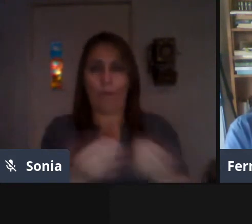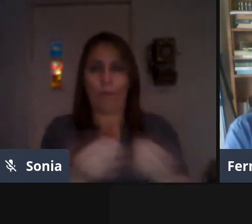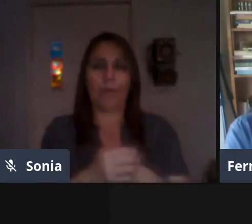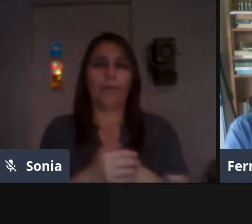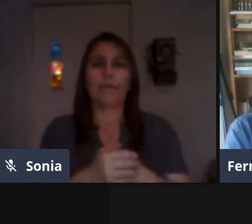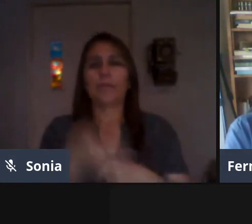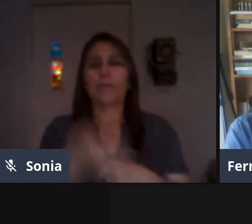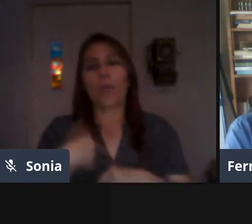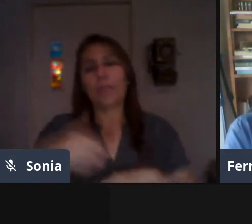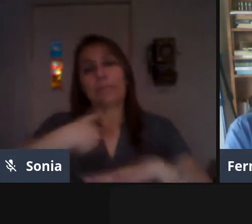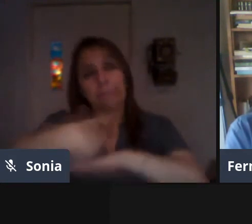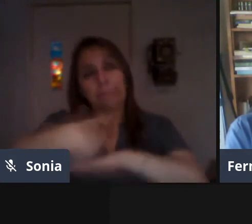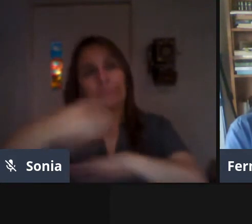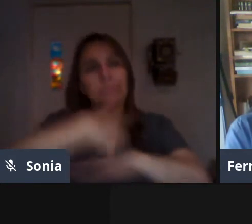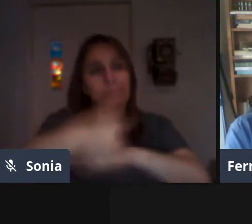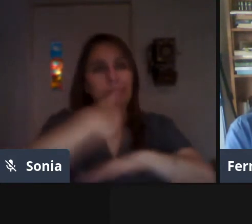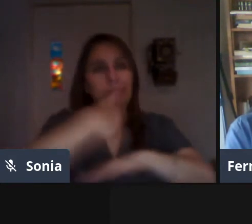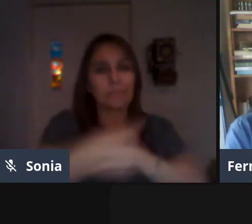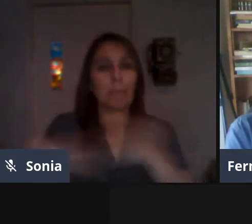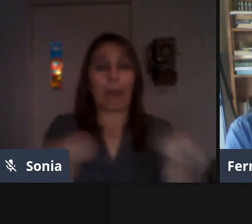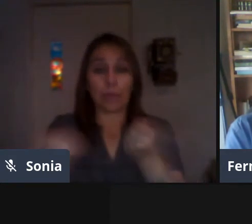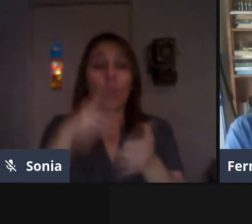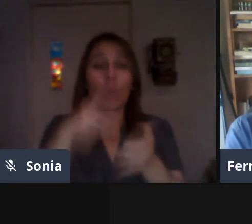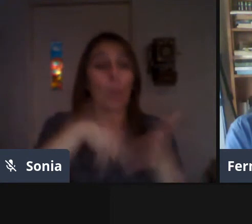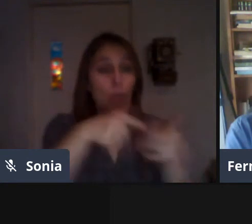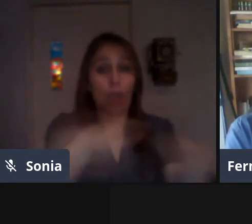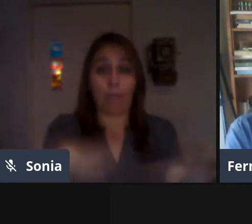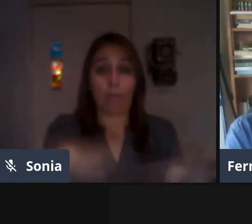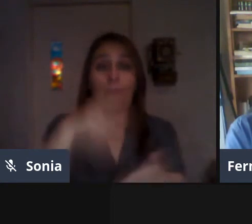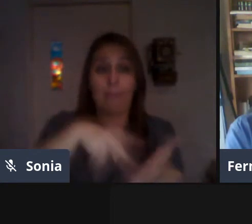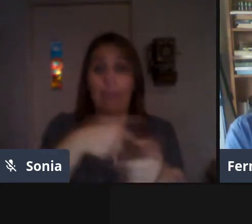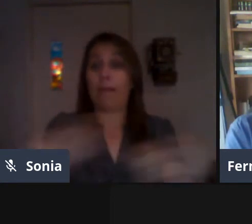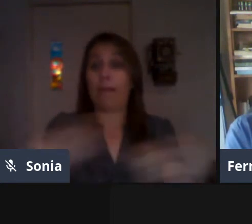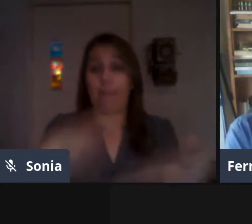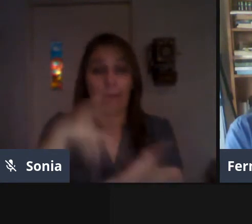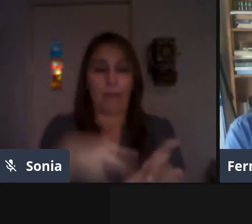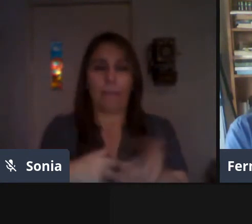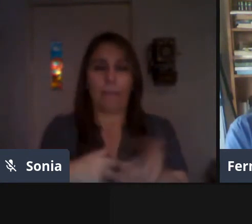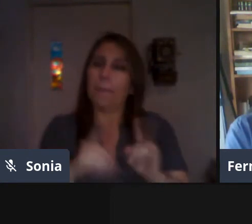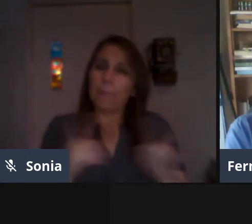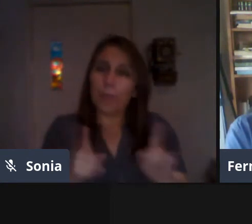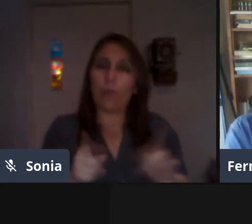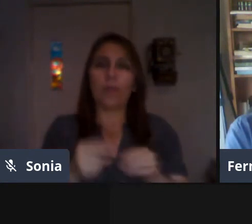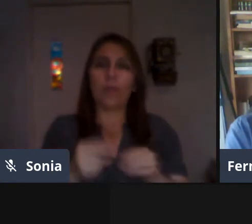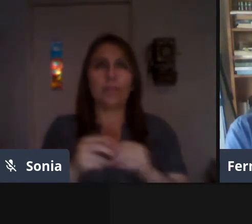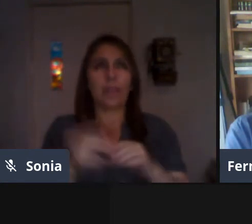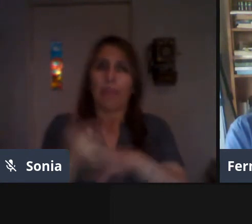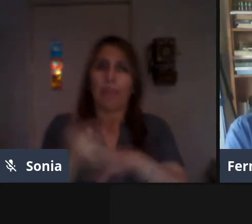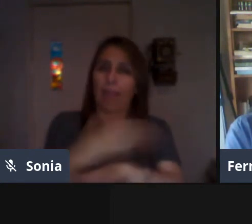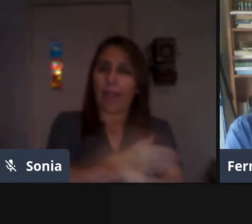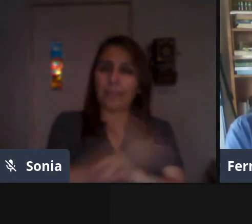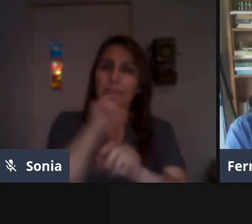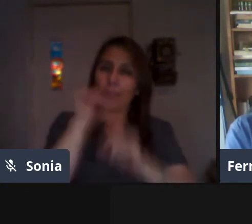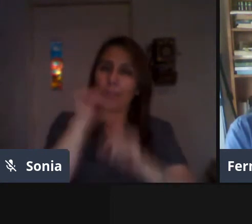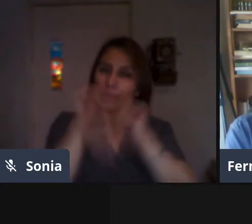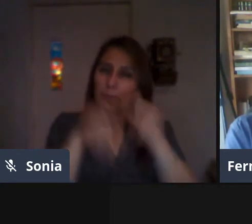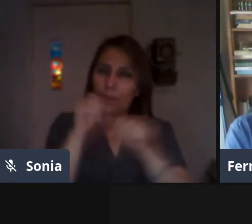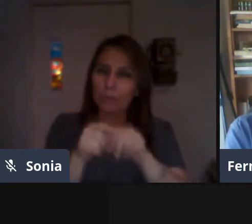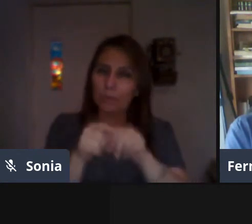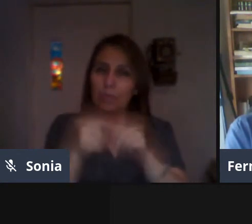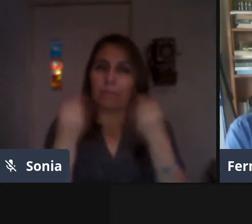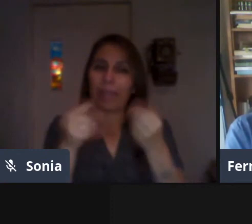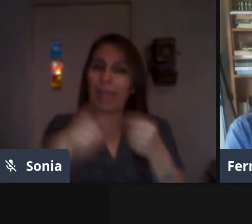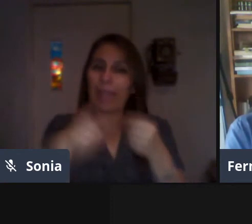controlar la lectura por anticipar una serie de preguntas no yo creo que este tipo de novelas si llegan a